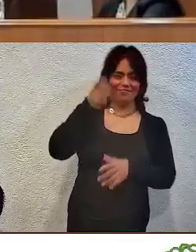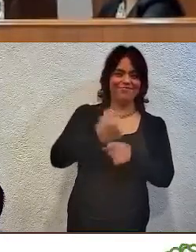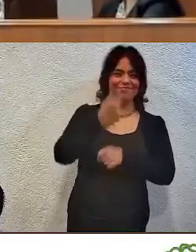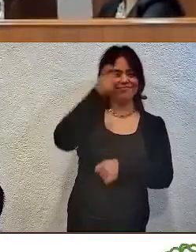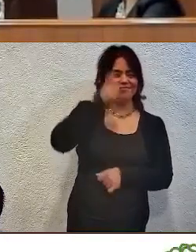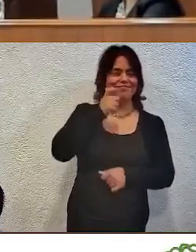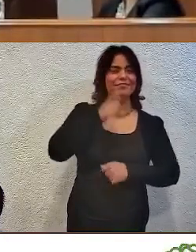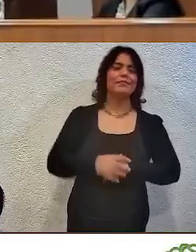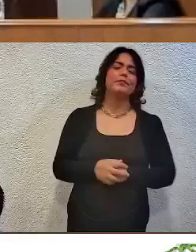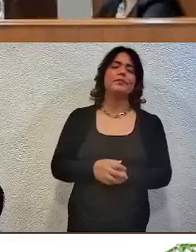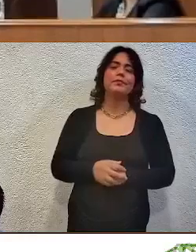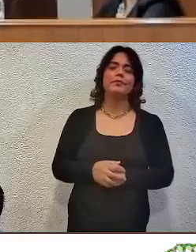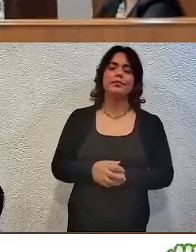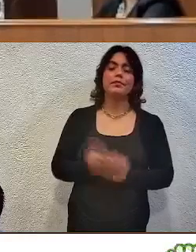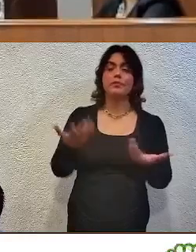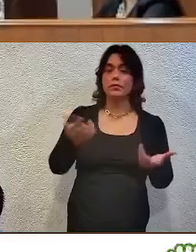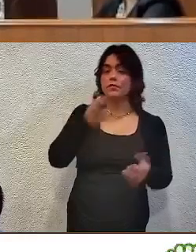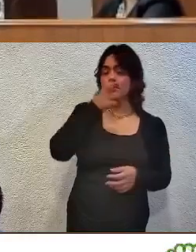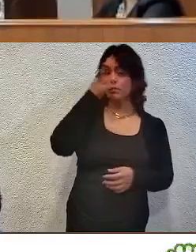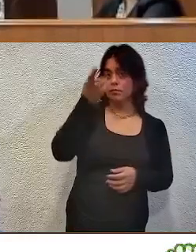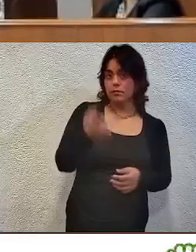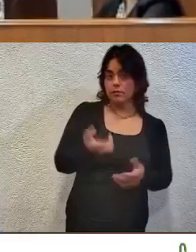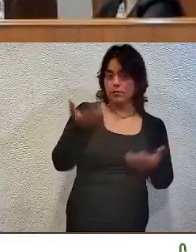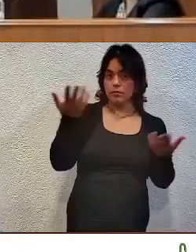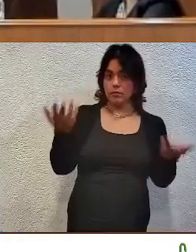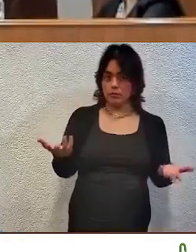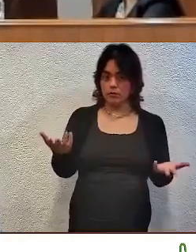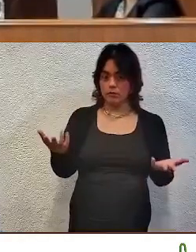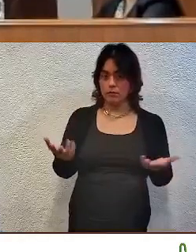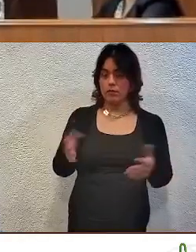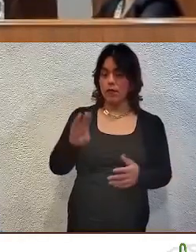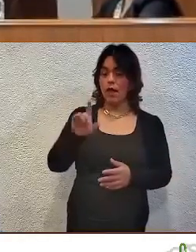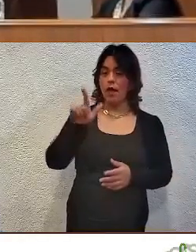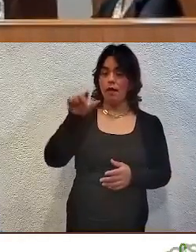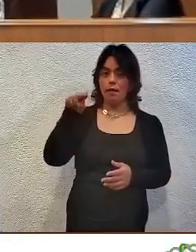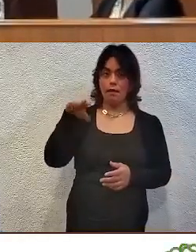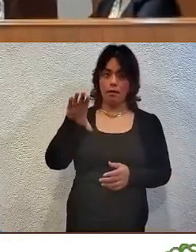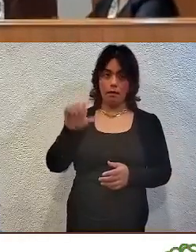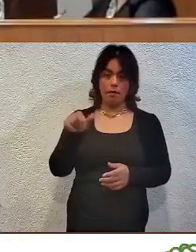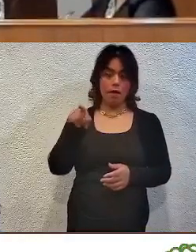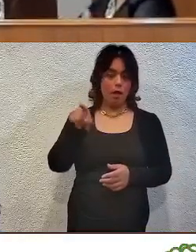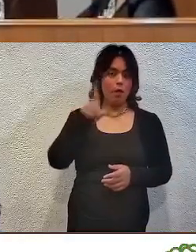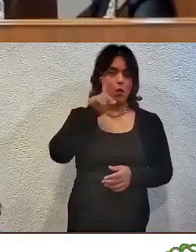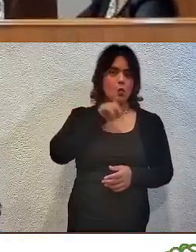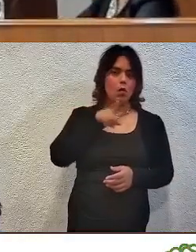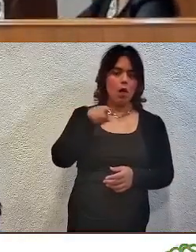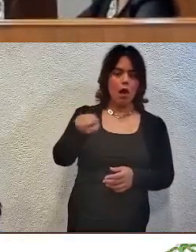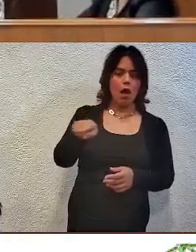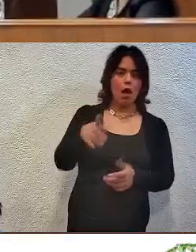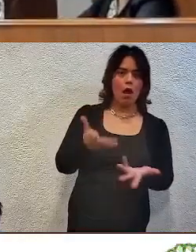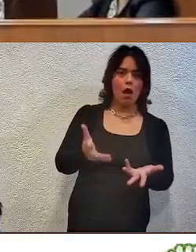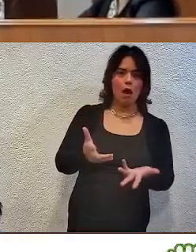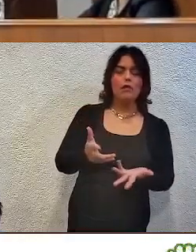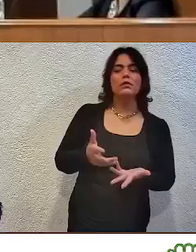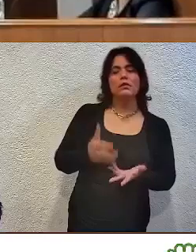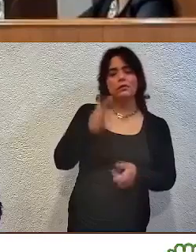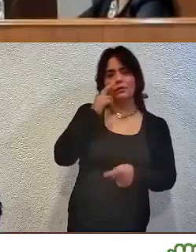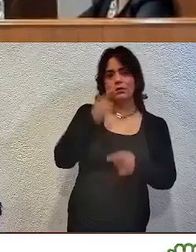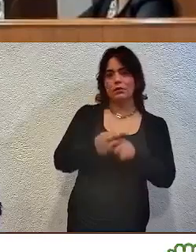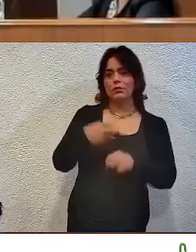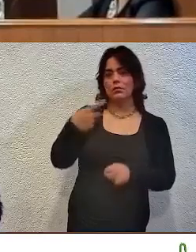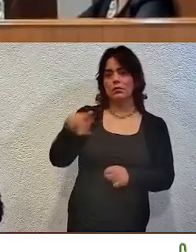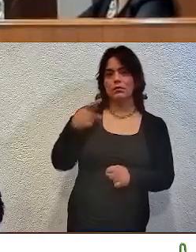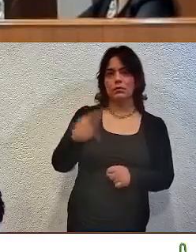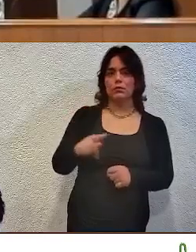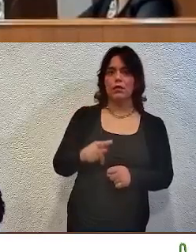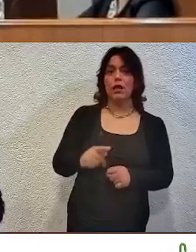resolución administrativa controvertida determinó que Blanca Brisa González González incurrió en responsabilidad por la expedición